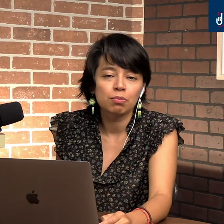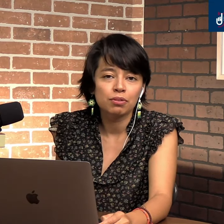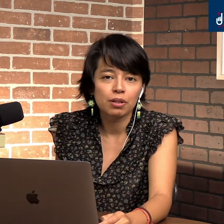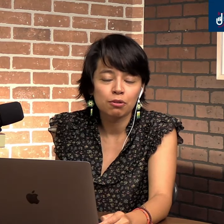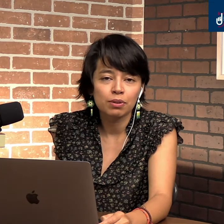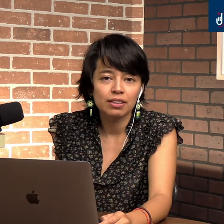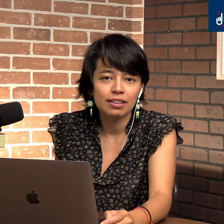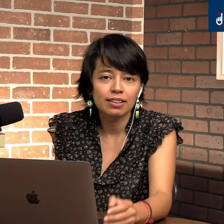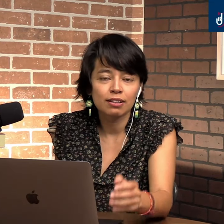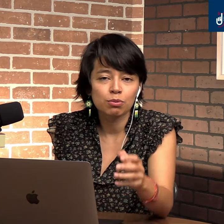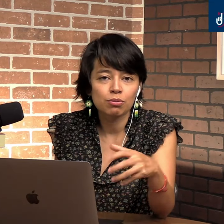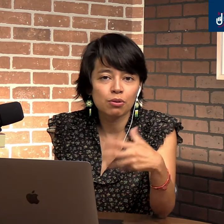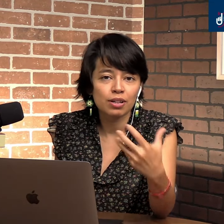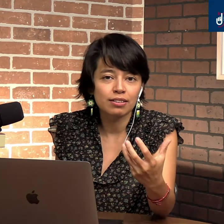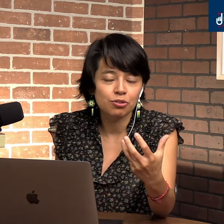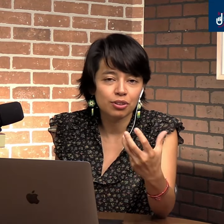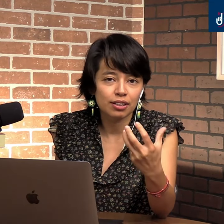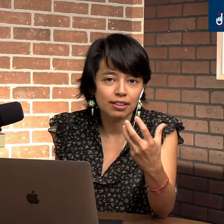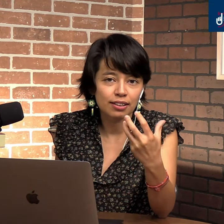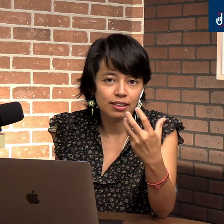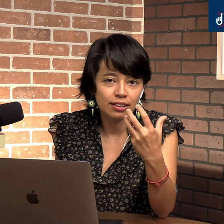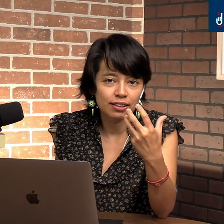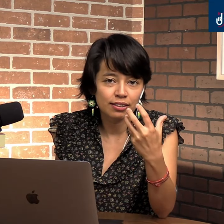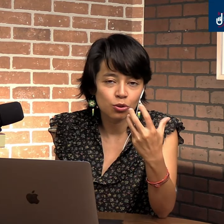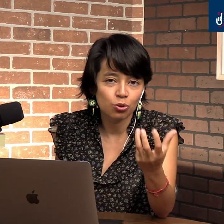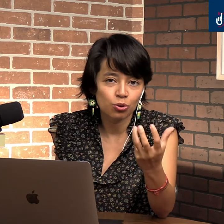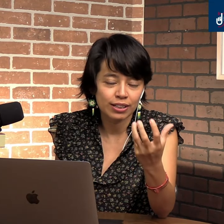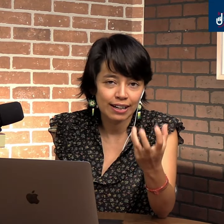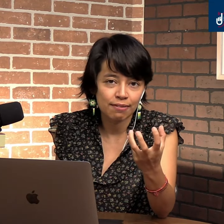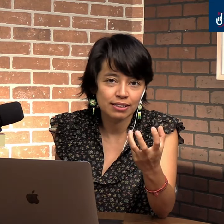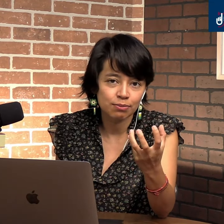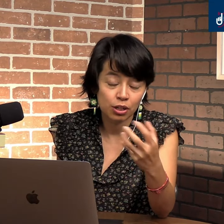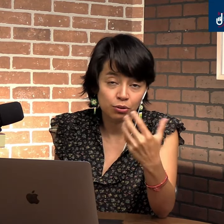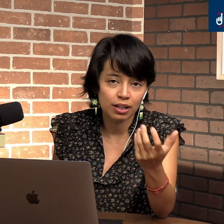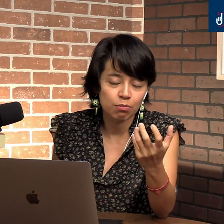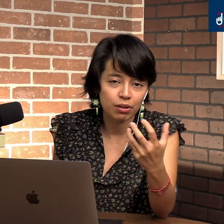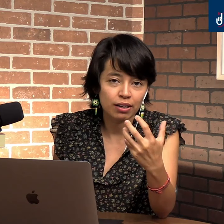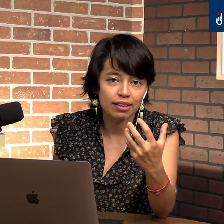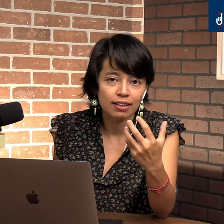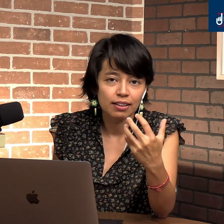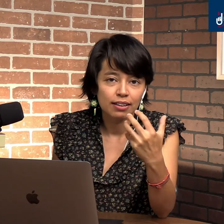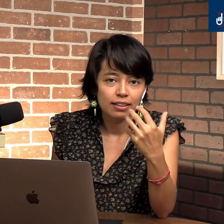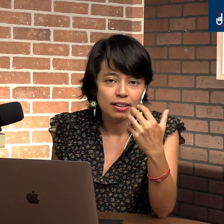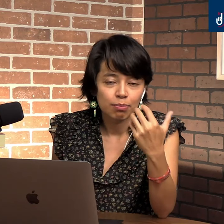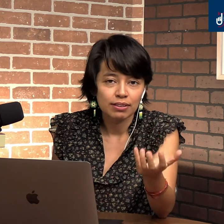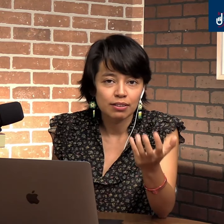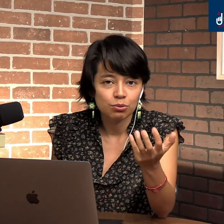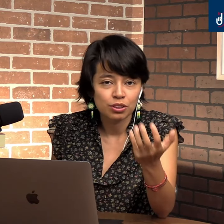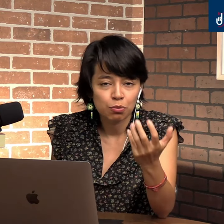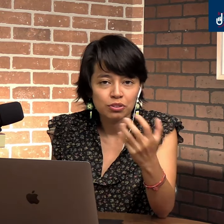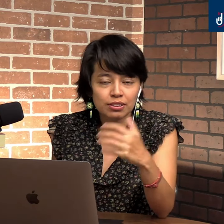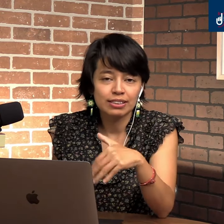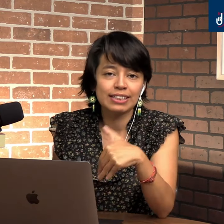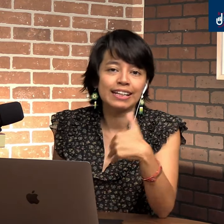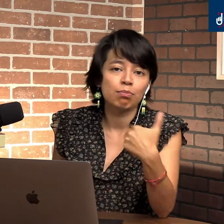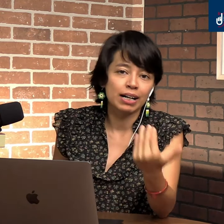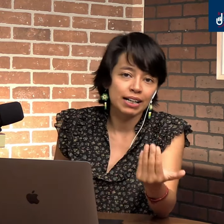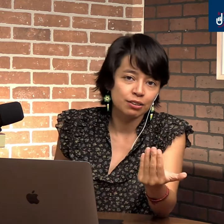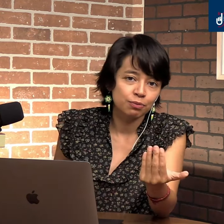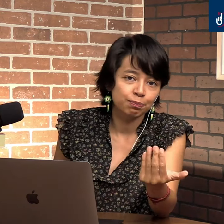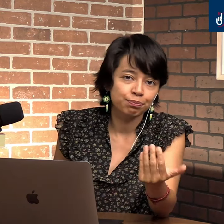propio López Obrador, presidente López Obrador, ha dicho que no lo dejaban cuando era del PRD pasar sus spots, ni